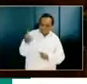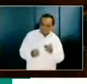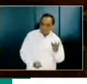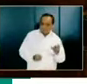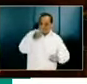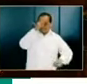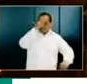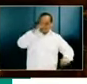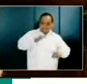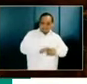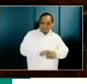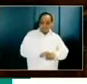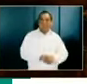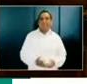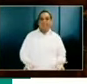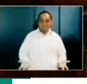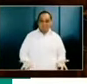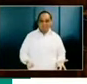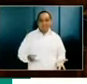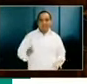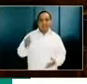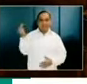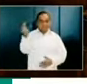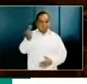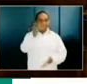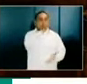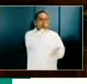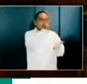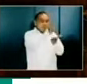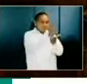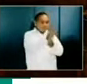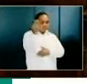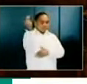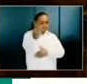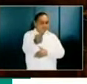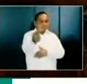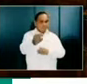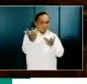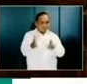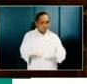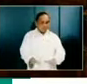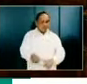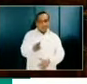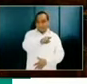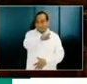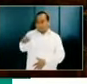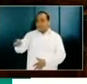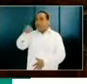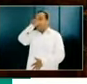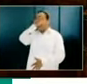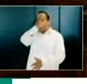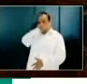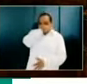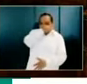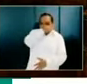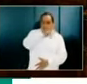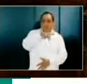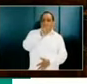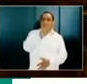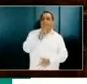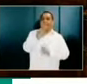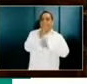No van a quedar nada más así, la denuncia está puesta. Así que por eso no se preocupen, porque dicen, no, es que están pasando